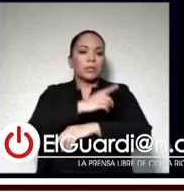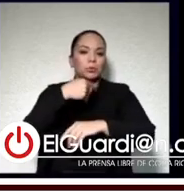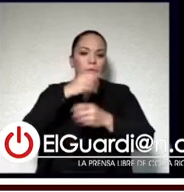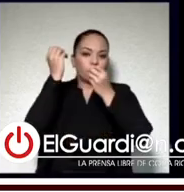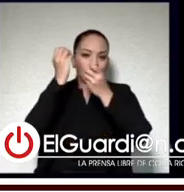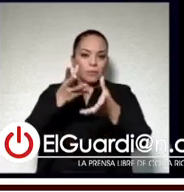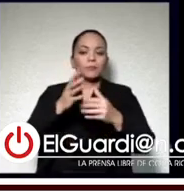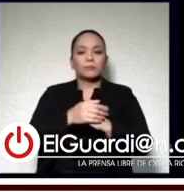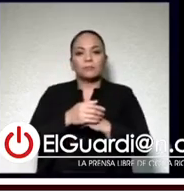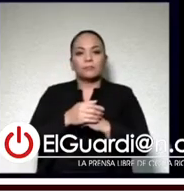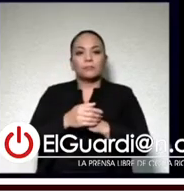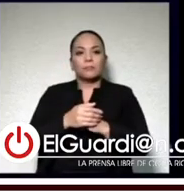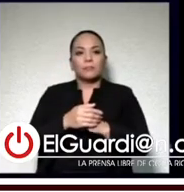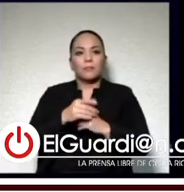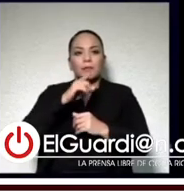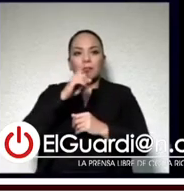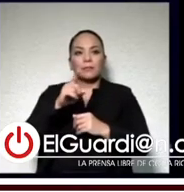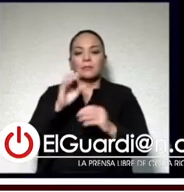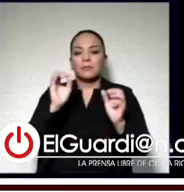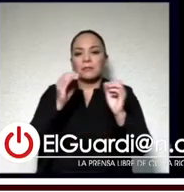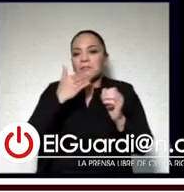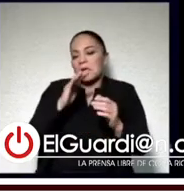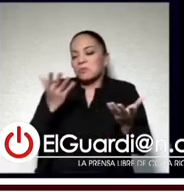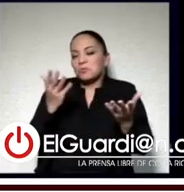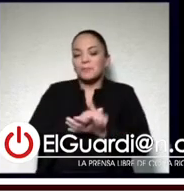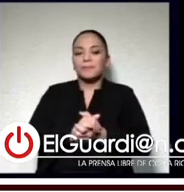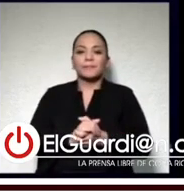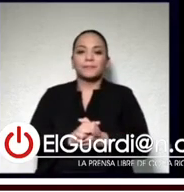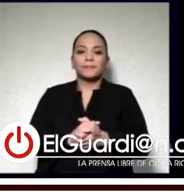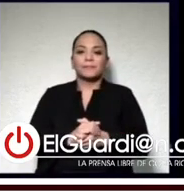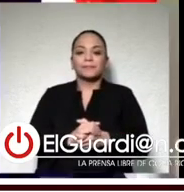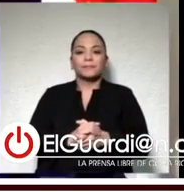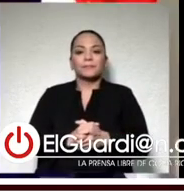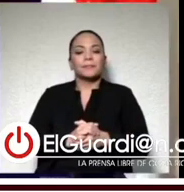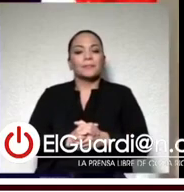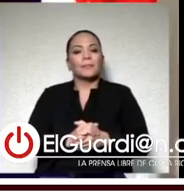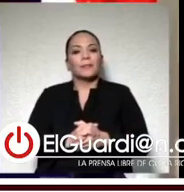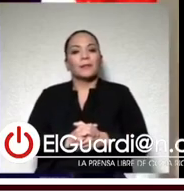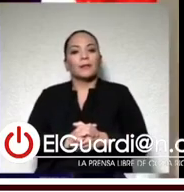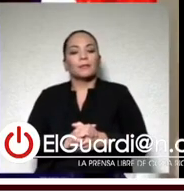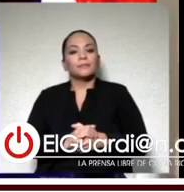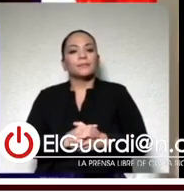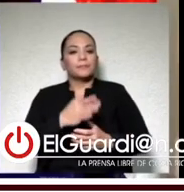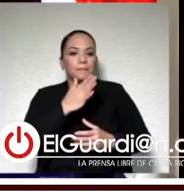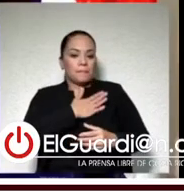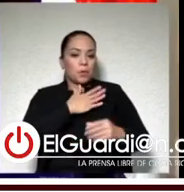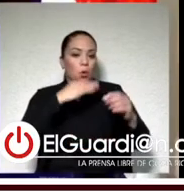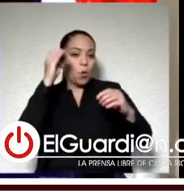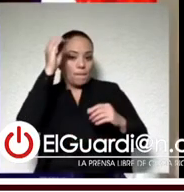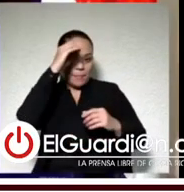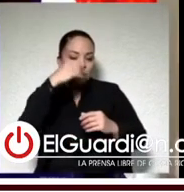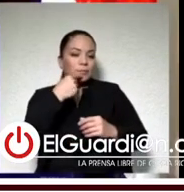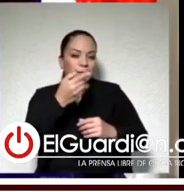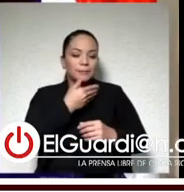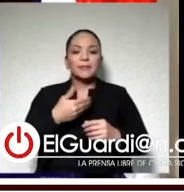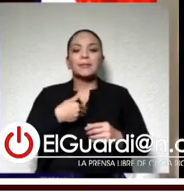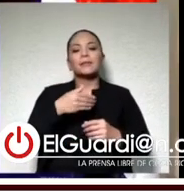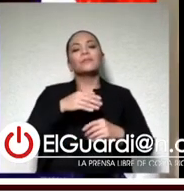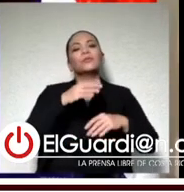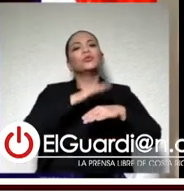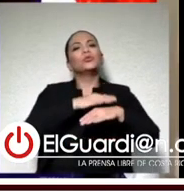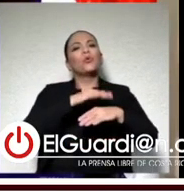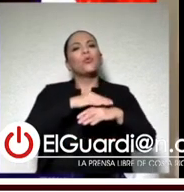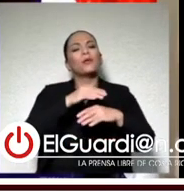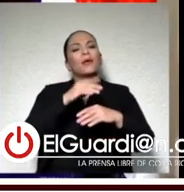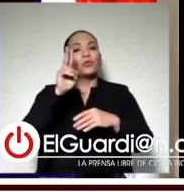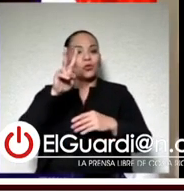Realmente no tiene nada de malo. Mi opinión sobre el espectáculo que quieren montar dos